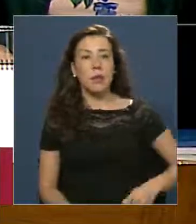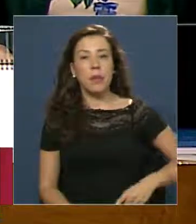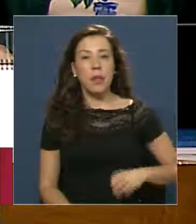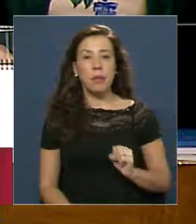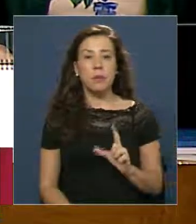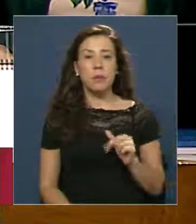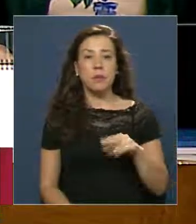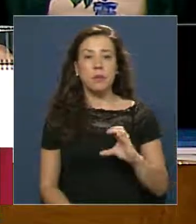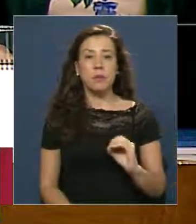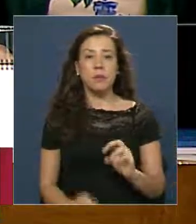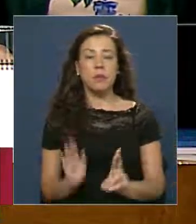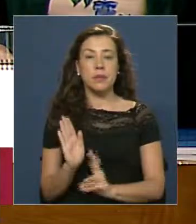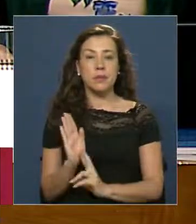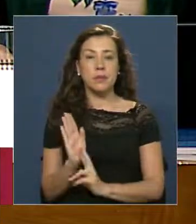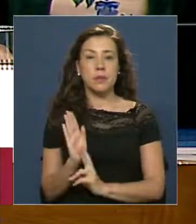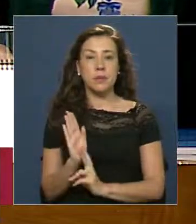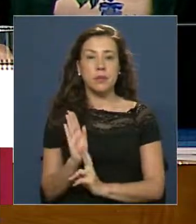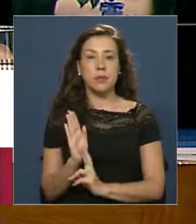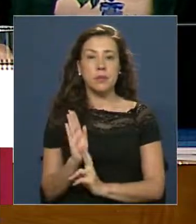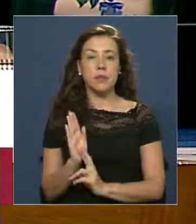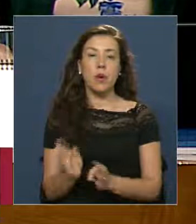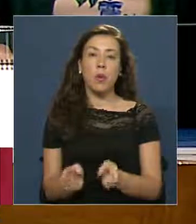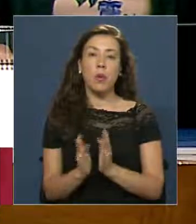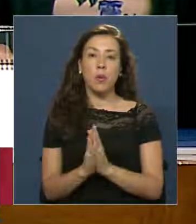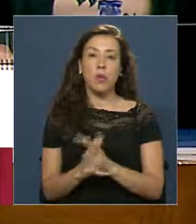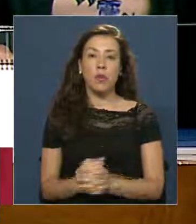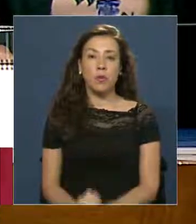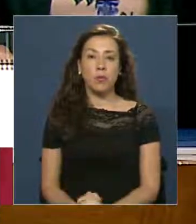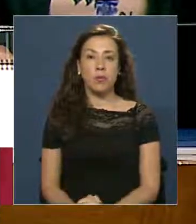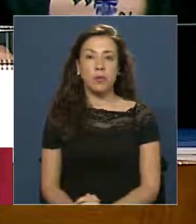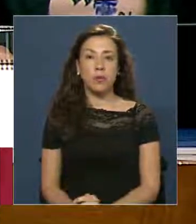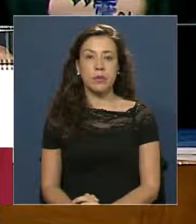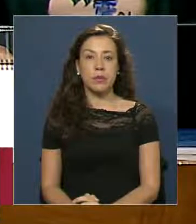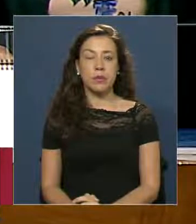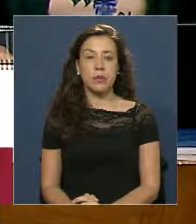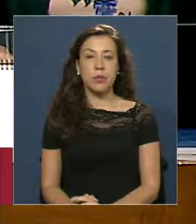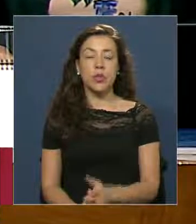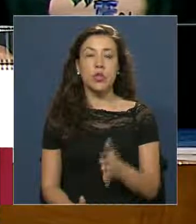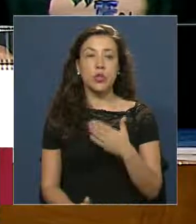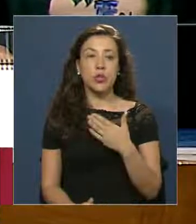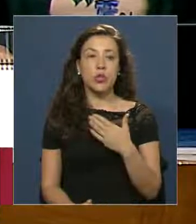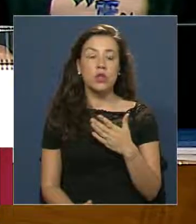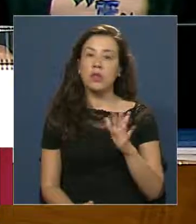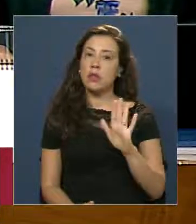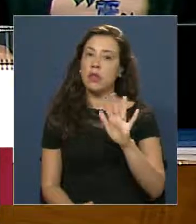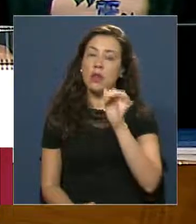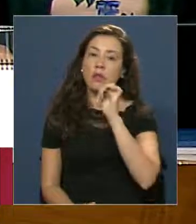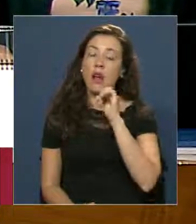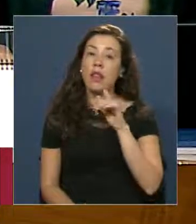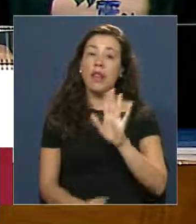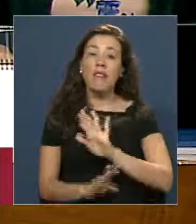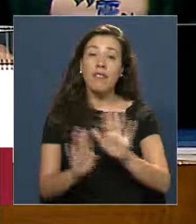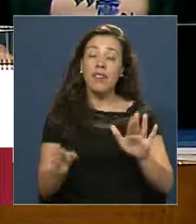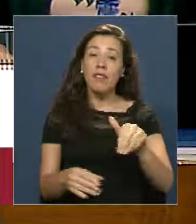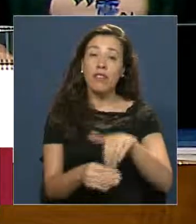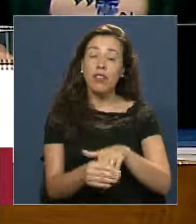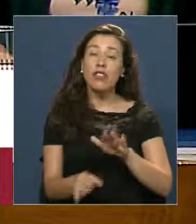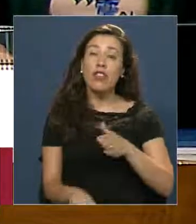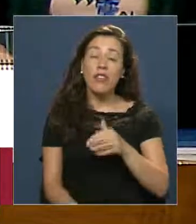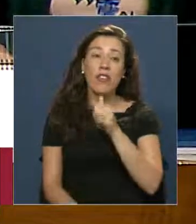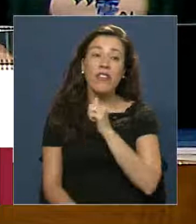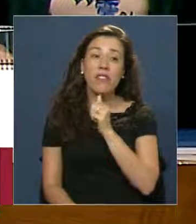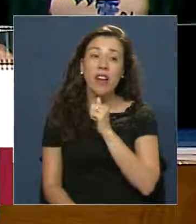Alinco, punto reglamento. Que sea punto reglamento, por favor, le ruego. Sí, yo señor, no hemos terminado las votaciones. Todavía